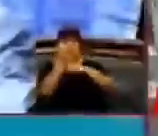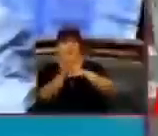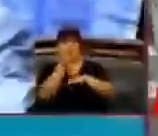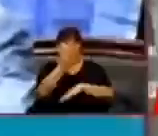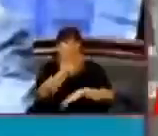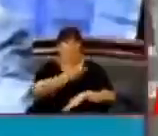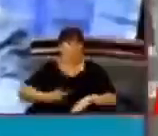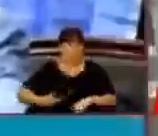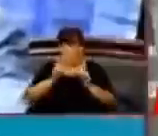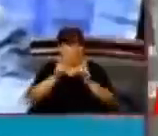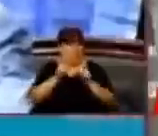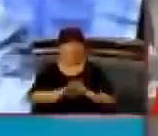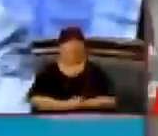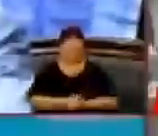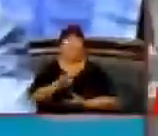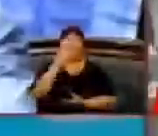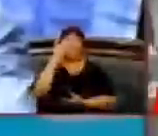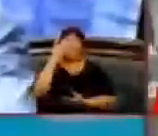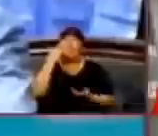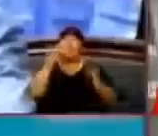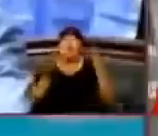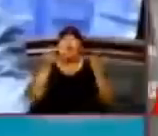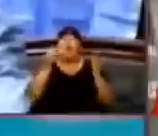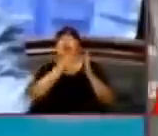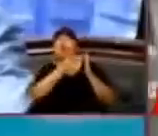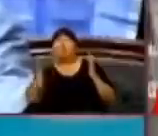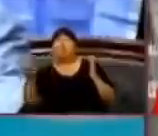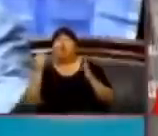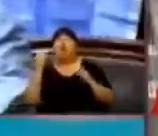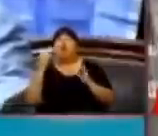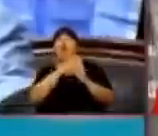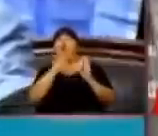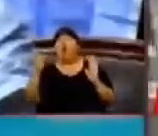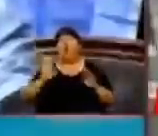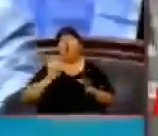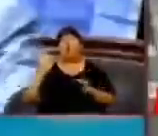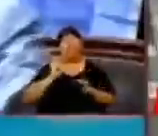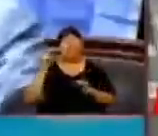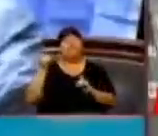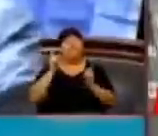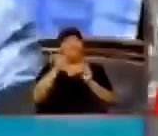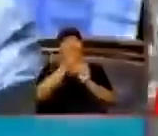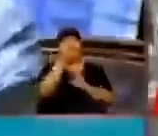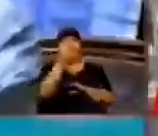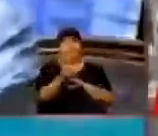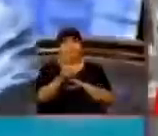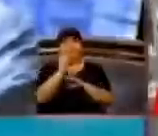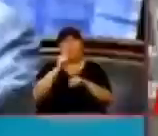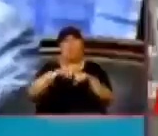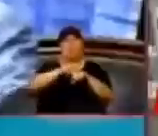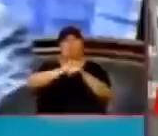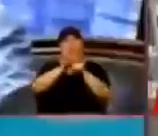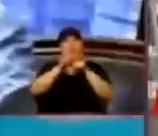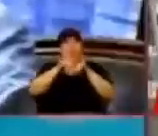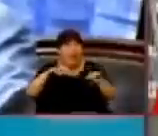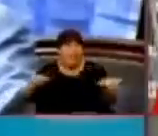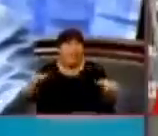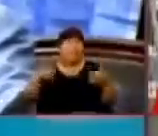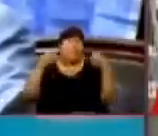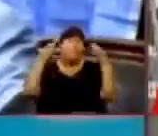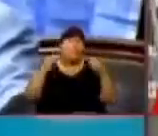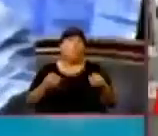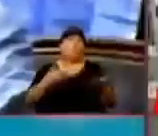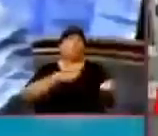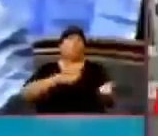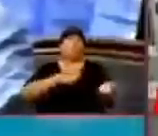última. ¿Coincidís? Muchos empresarios dicen hoy el costo salarial está licuado en la ecuación de las empresas. Es decir, lo